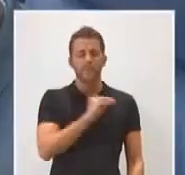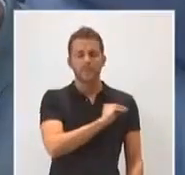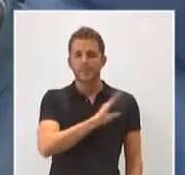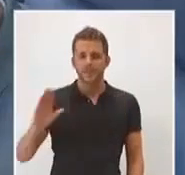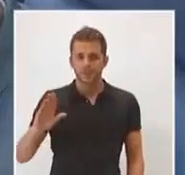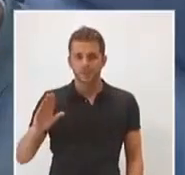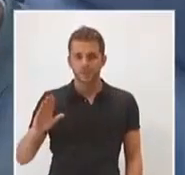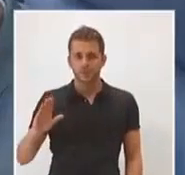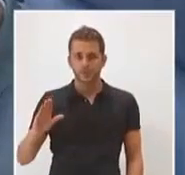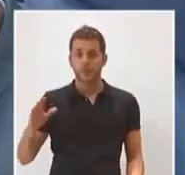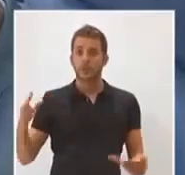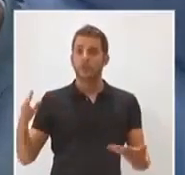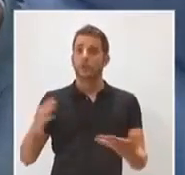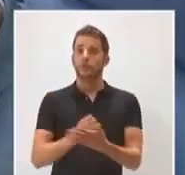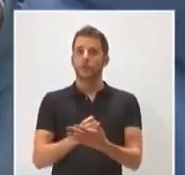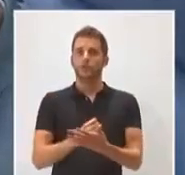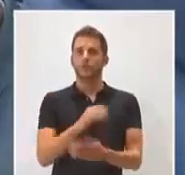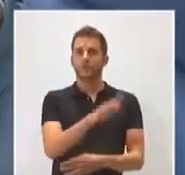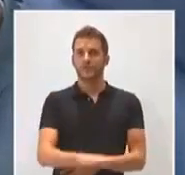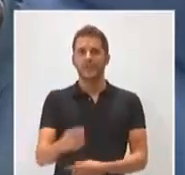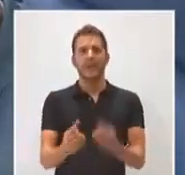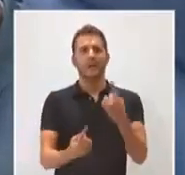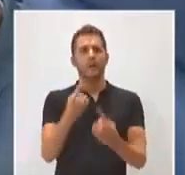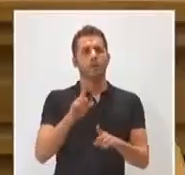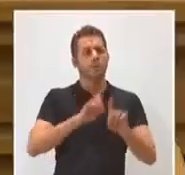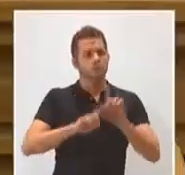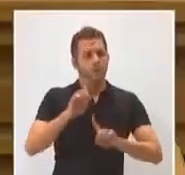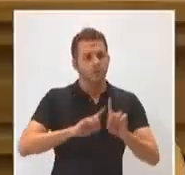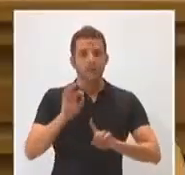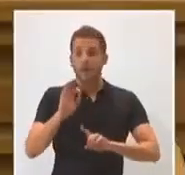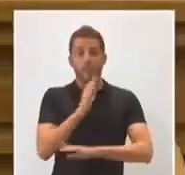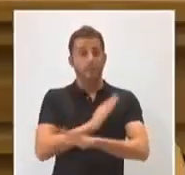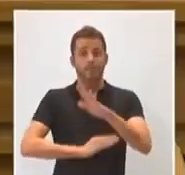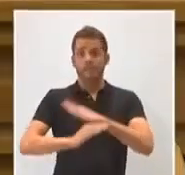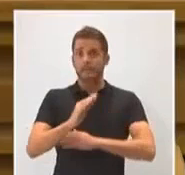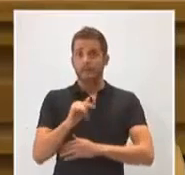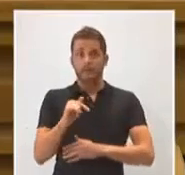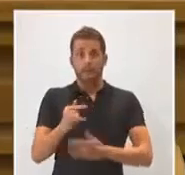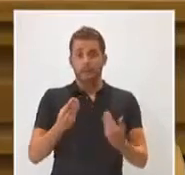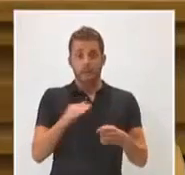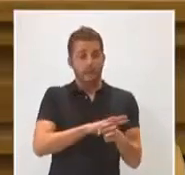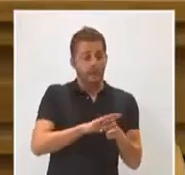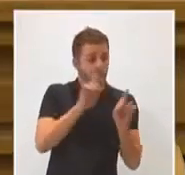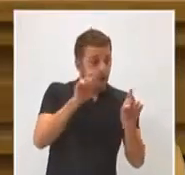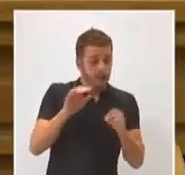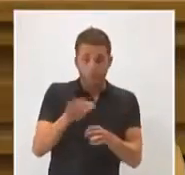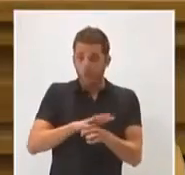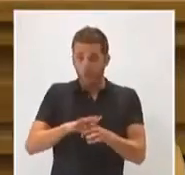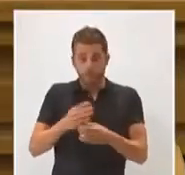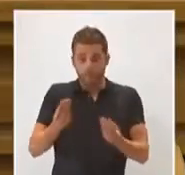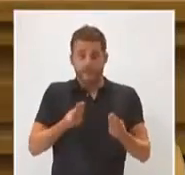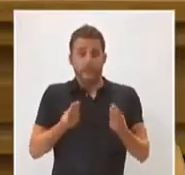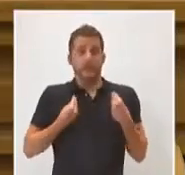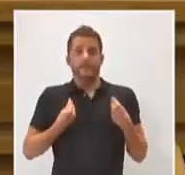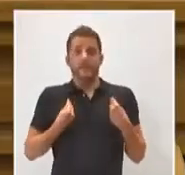algún tipo de disfunción o discapacidad tanto en el ámbito educativo como en la vida puedan tener ese apoyo porque además los maestros lo